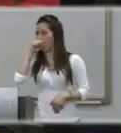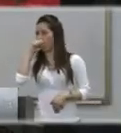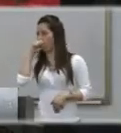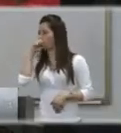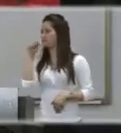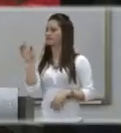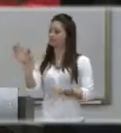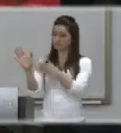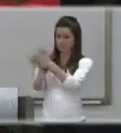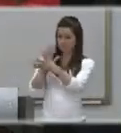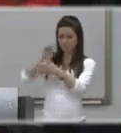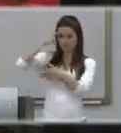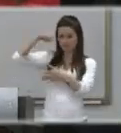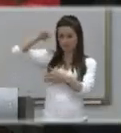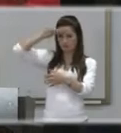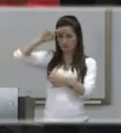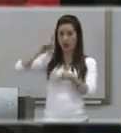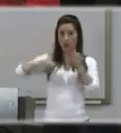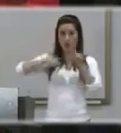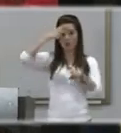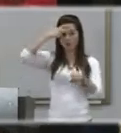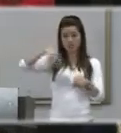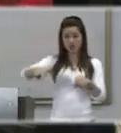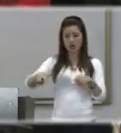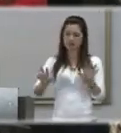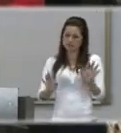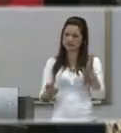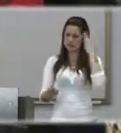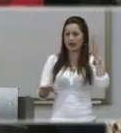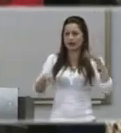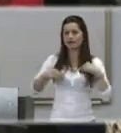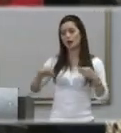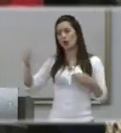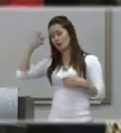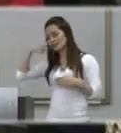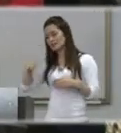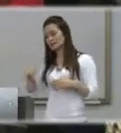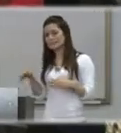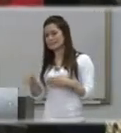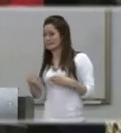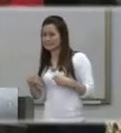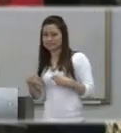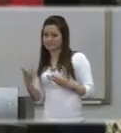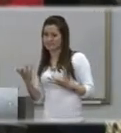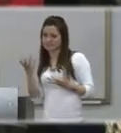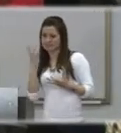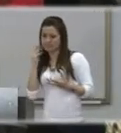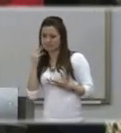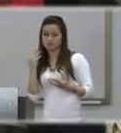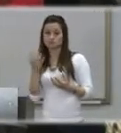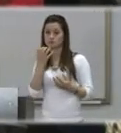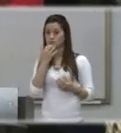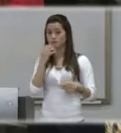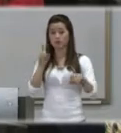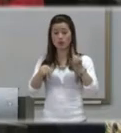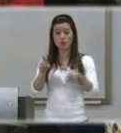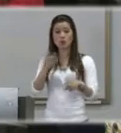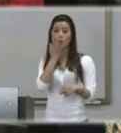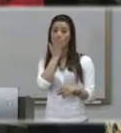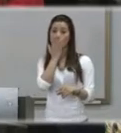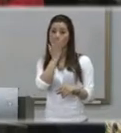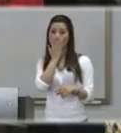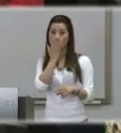tener hijos y otra gente que no sabe cómo tener hijos. Entonces, en general, la gente pobre, la gente indígena que tenga muchos hijos está siendo